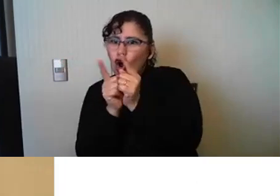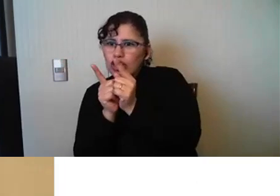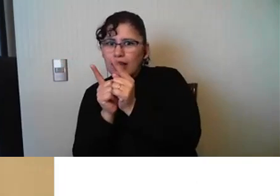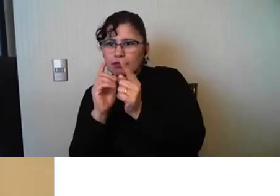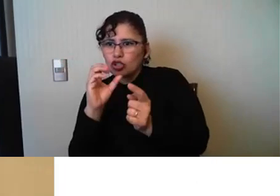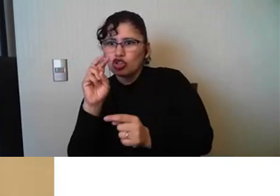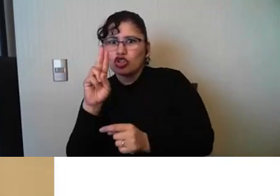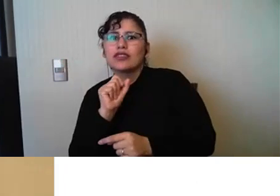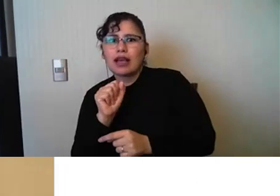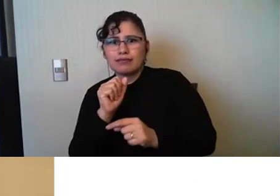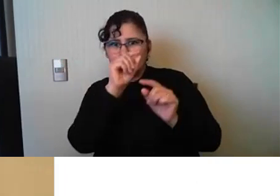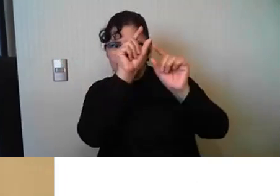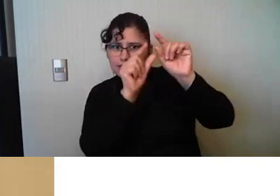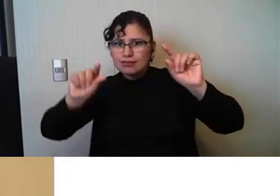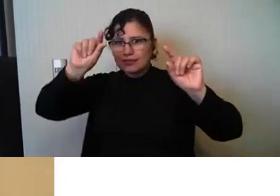giro.